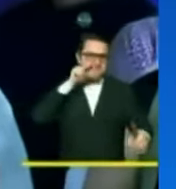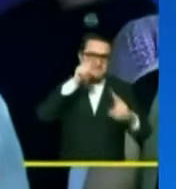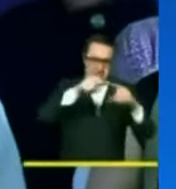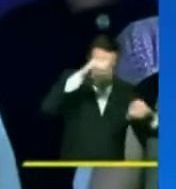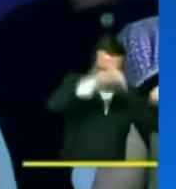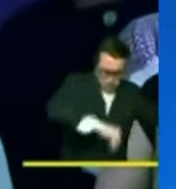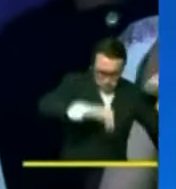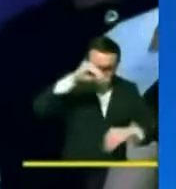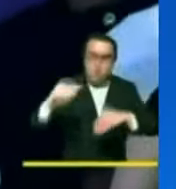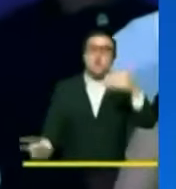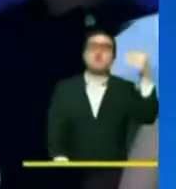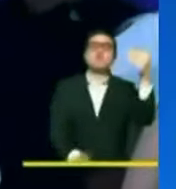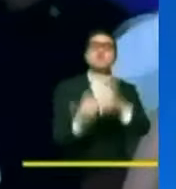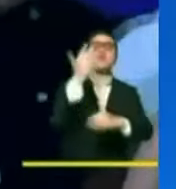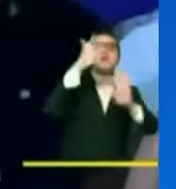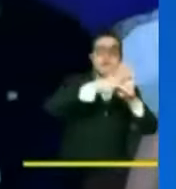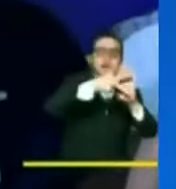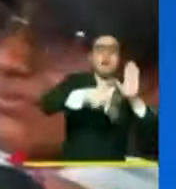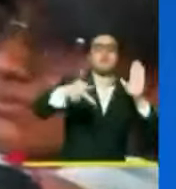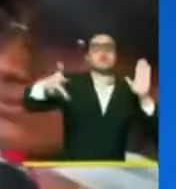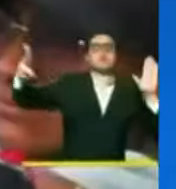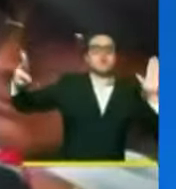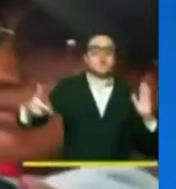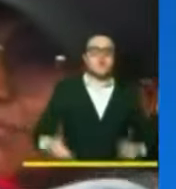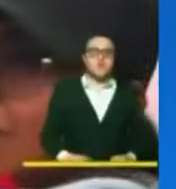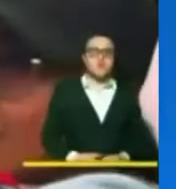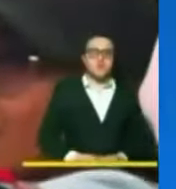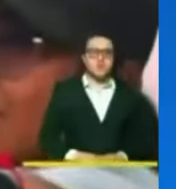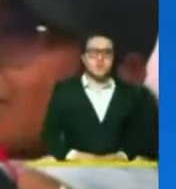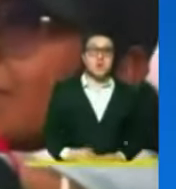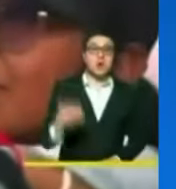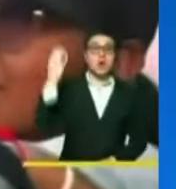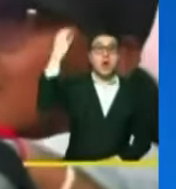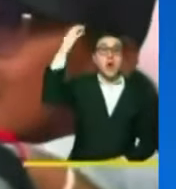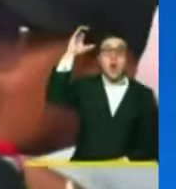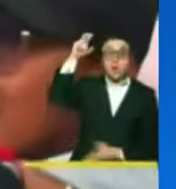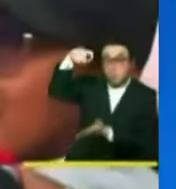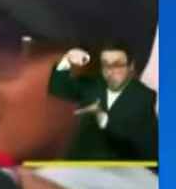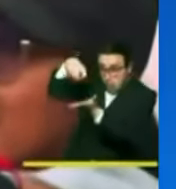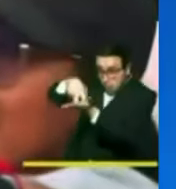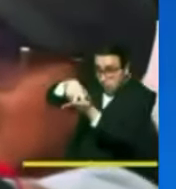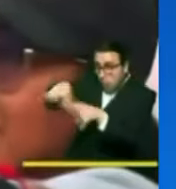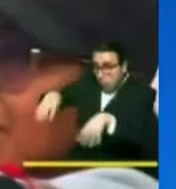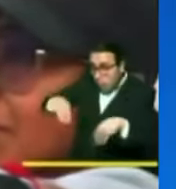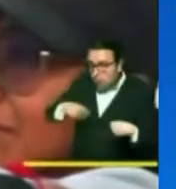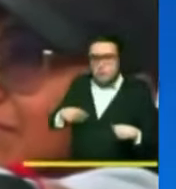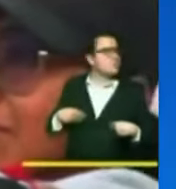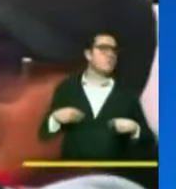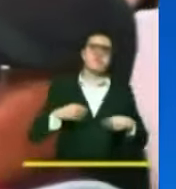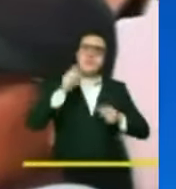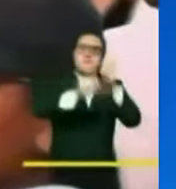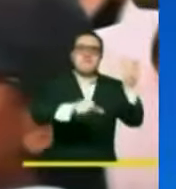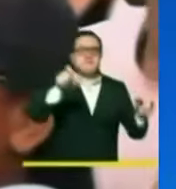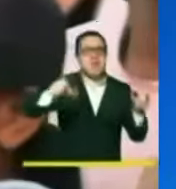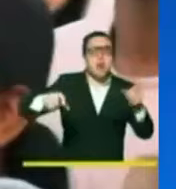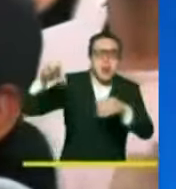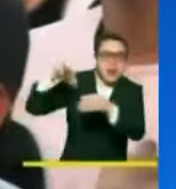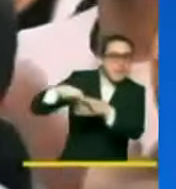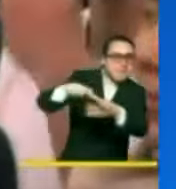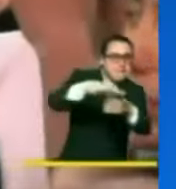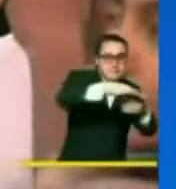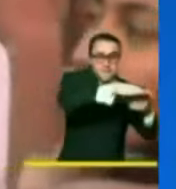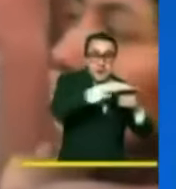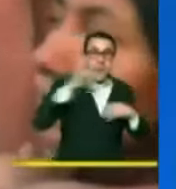capacidad de gestión para tramitar la reformas en el congreso haya una razón de